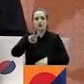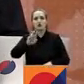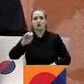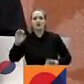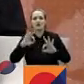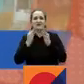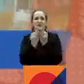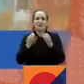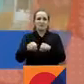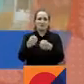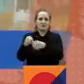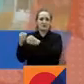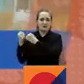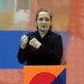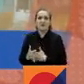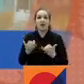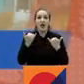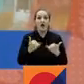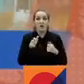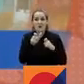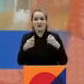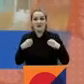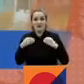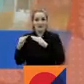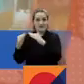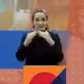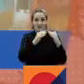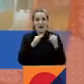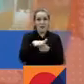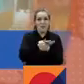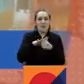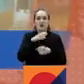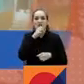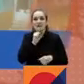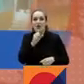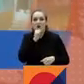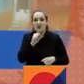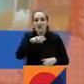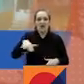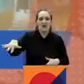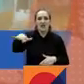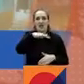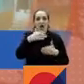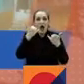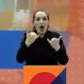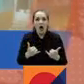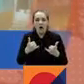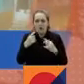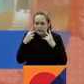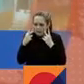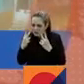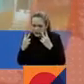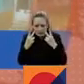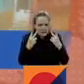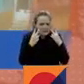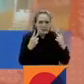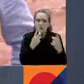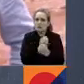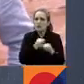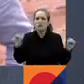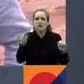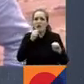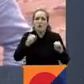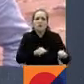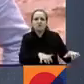familias damnificadas. Hoy los vecinos del barrio San José de ese municipio se levantaron a tratar de recuperar lo poco que les dejó la inundación.